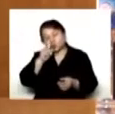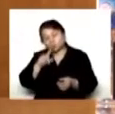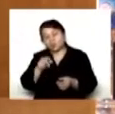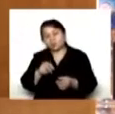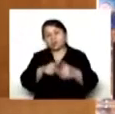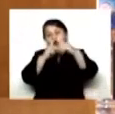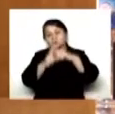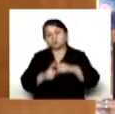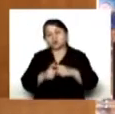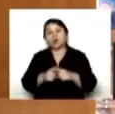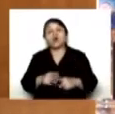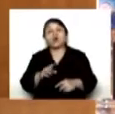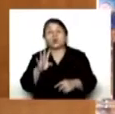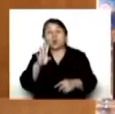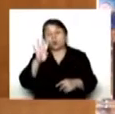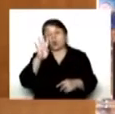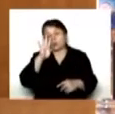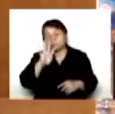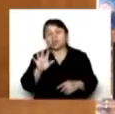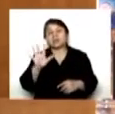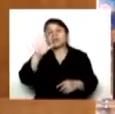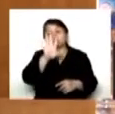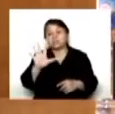sumado 4500 millones más